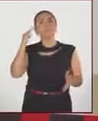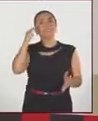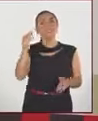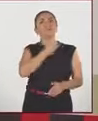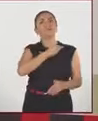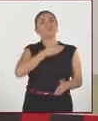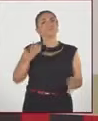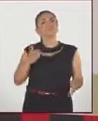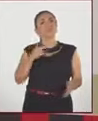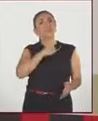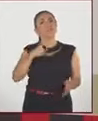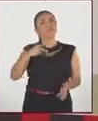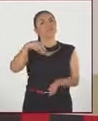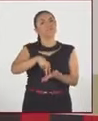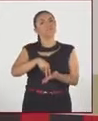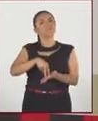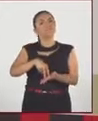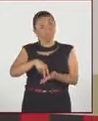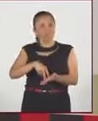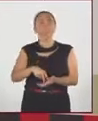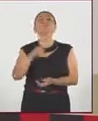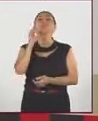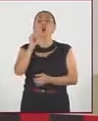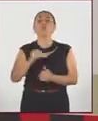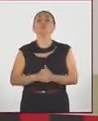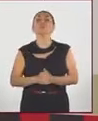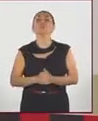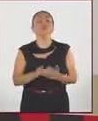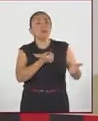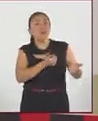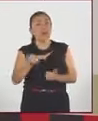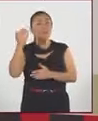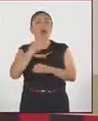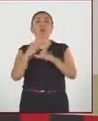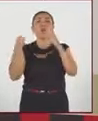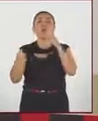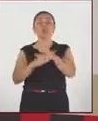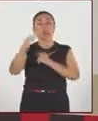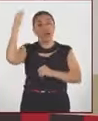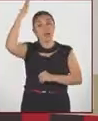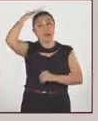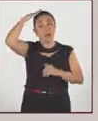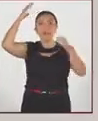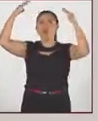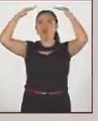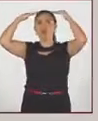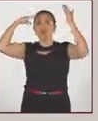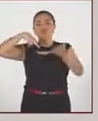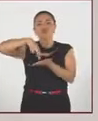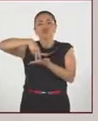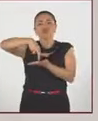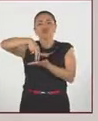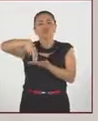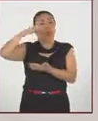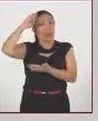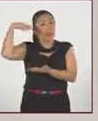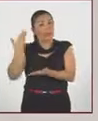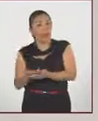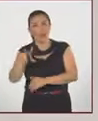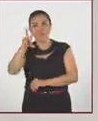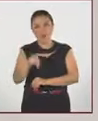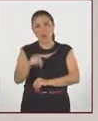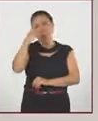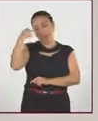tenemos que estar, ¿no? Transportadores, llevar objetos en la cabeza sin dejarlos caer, ¿no? Esto te decía para tener una postura recta